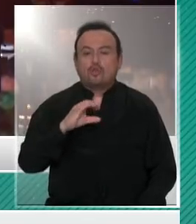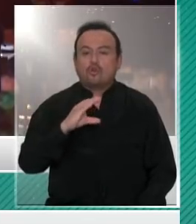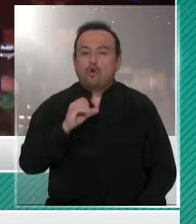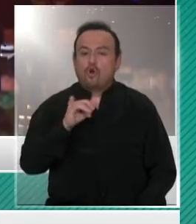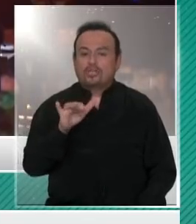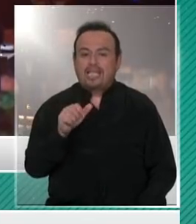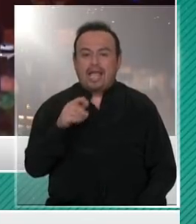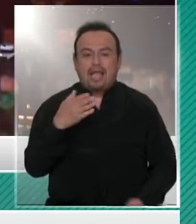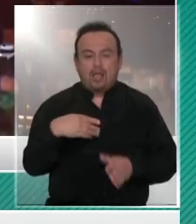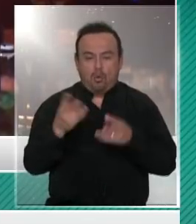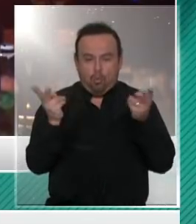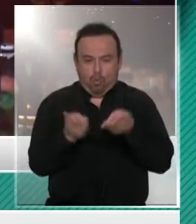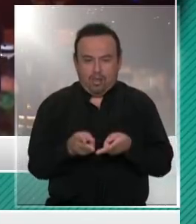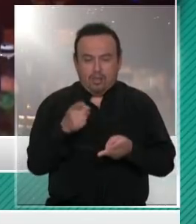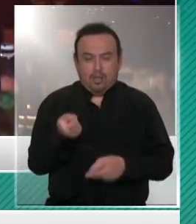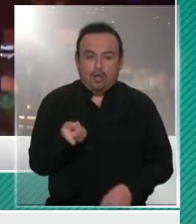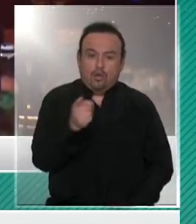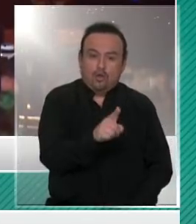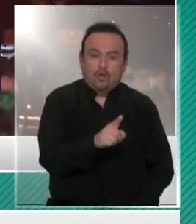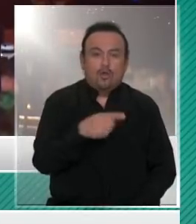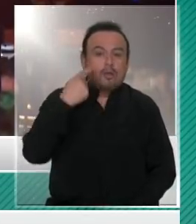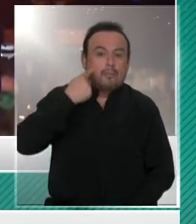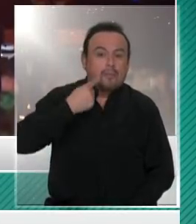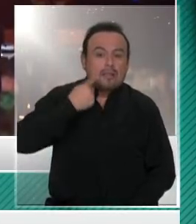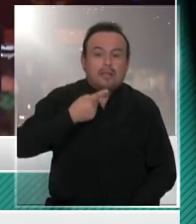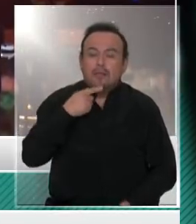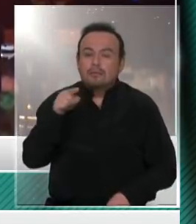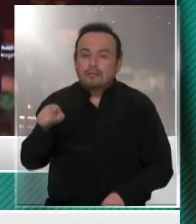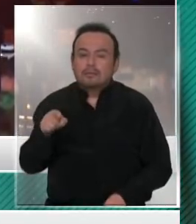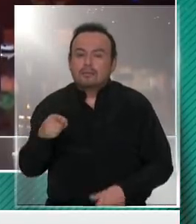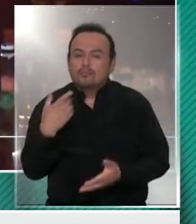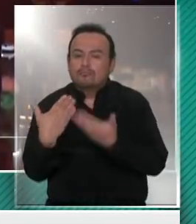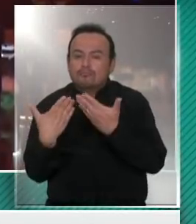con Pablo Tapia, que está en la comuna de Peñalolén. Pablo, ¿cómo estás? Buenas noches.